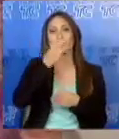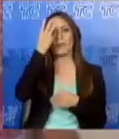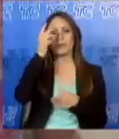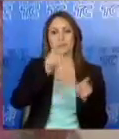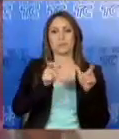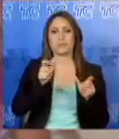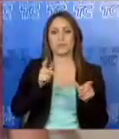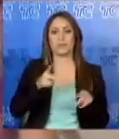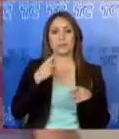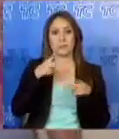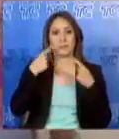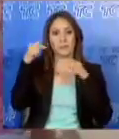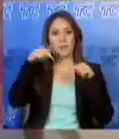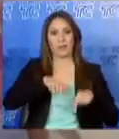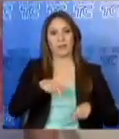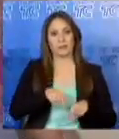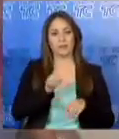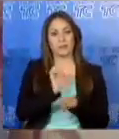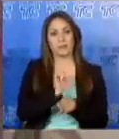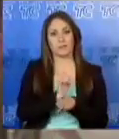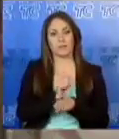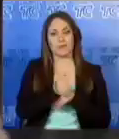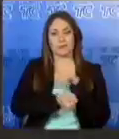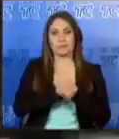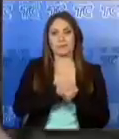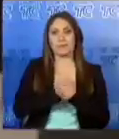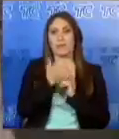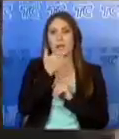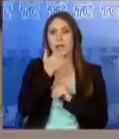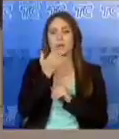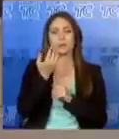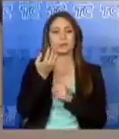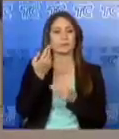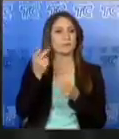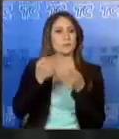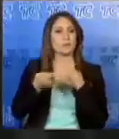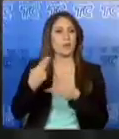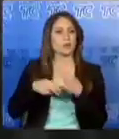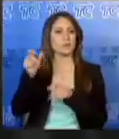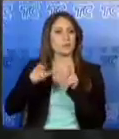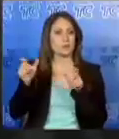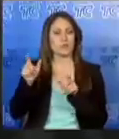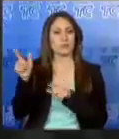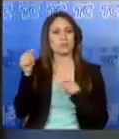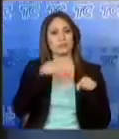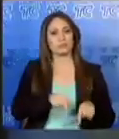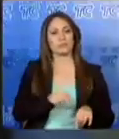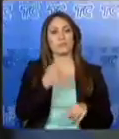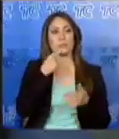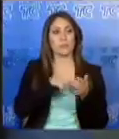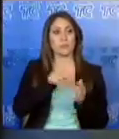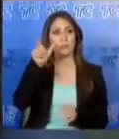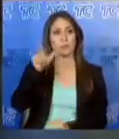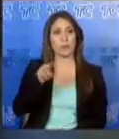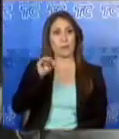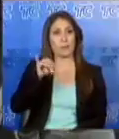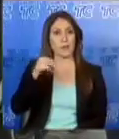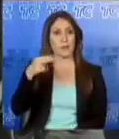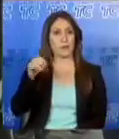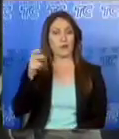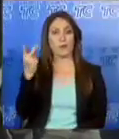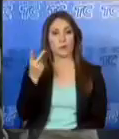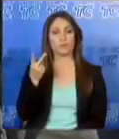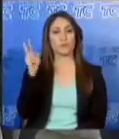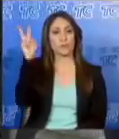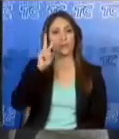los extranjeros en situación de riesgo, refugio y víctimas de redes de tráfico de personas, algo que extranjeros como Miguel Peralta y Mariana Solís,